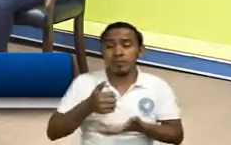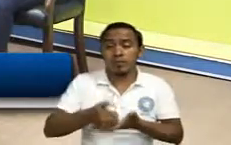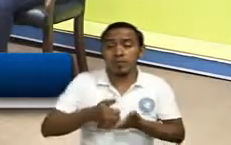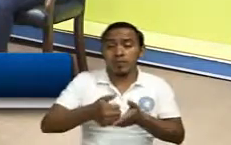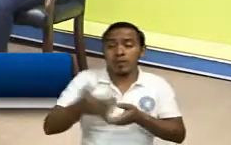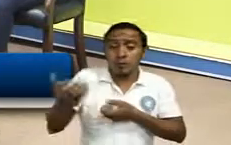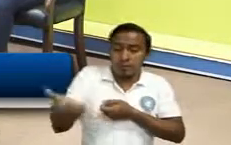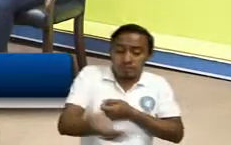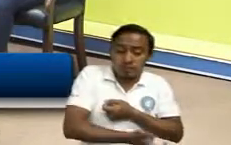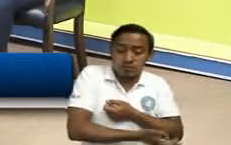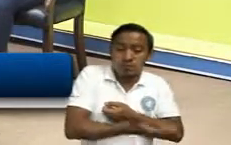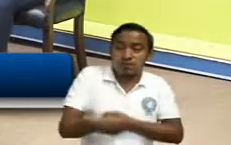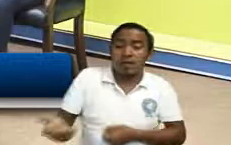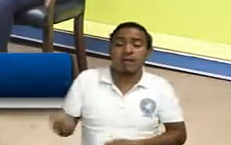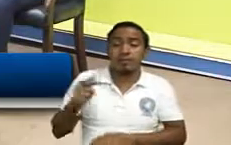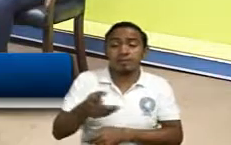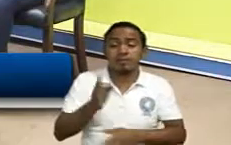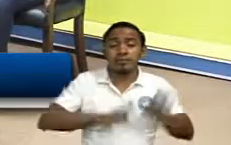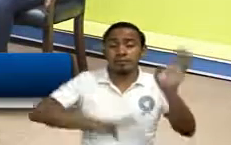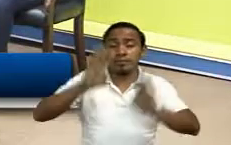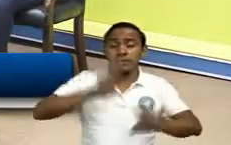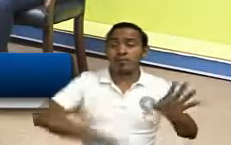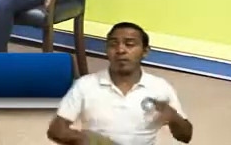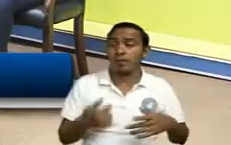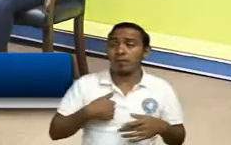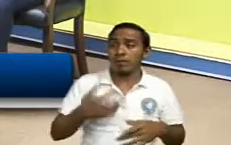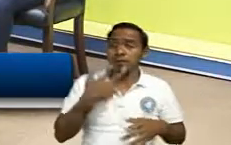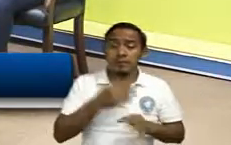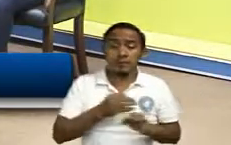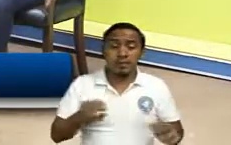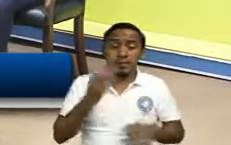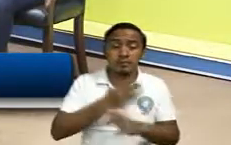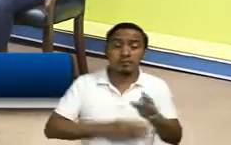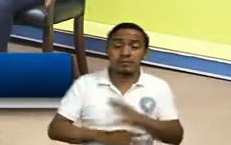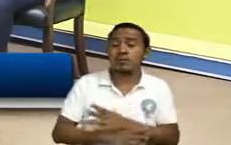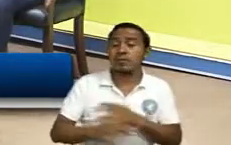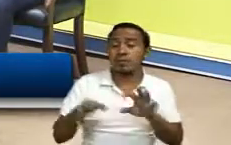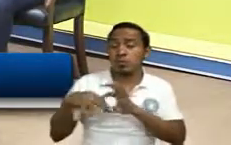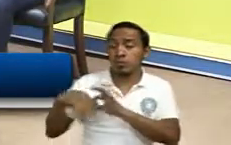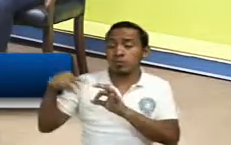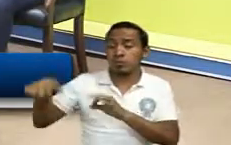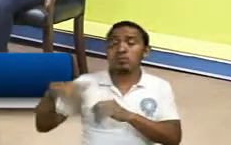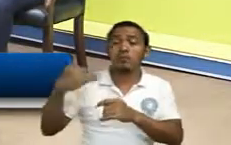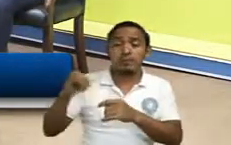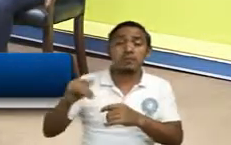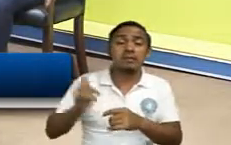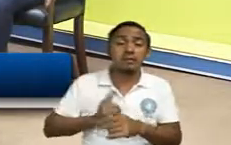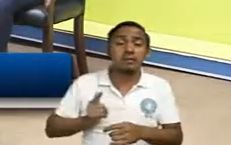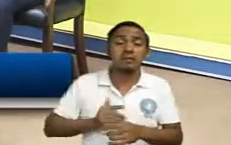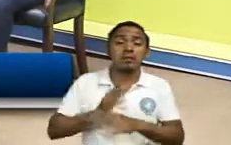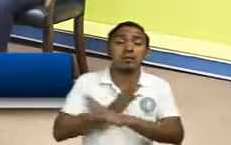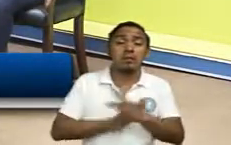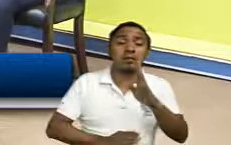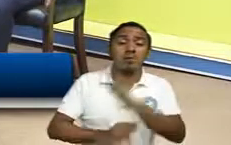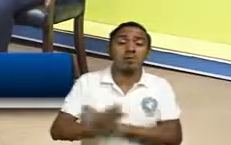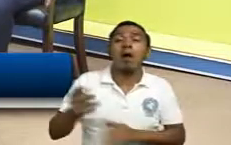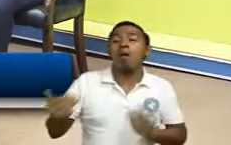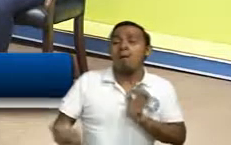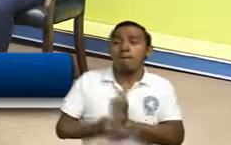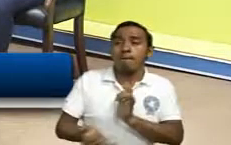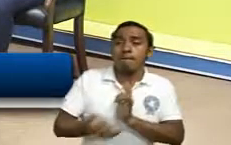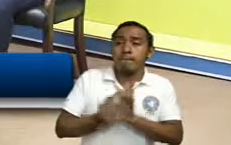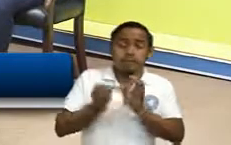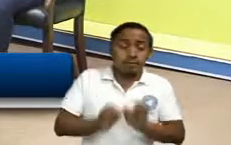bomberos y todo, en donde participamos los que no tenemos discapacidad y el que tiene discapacidad, porque también a nosotros nos toca jugar un papel